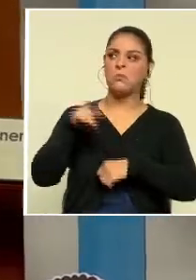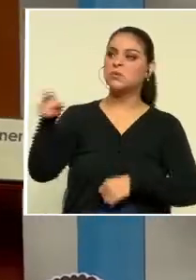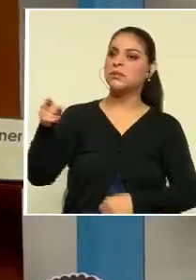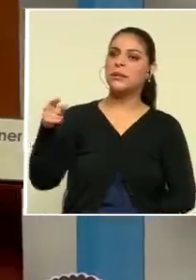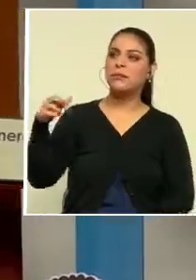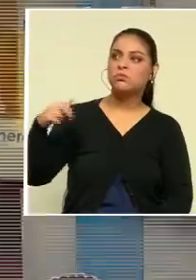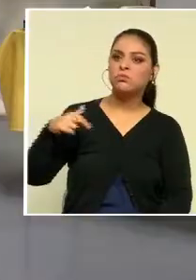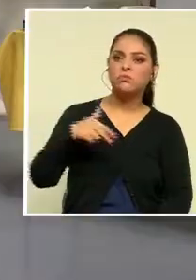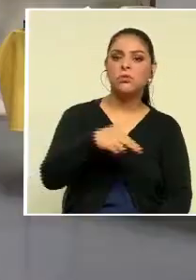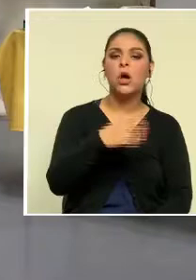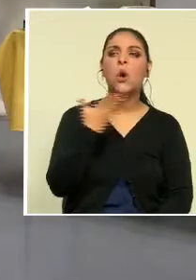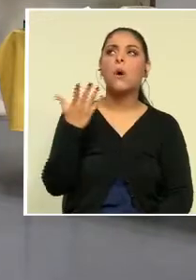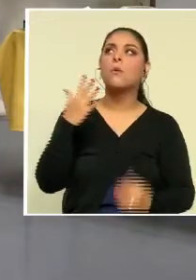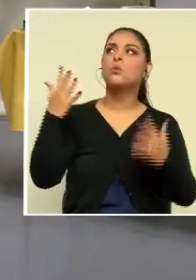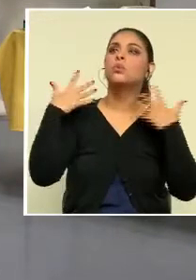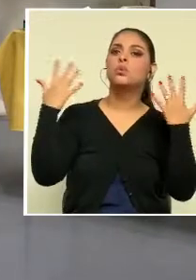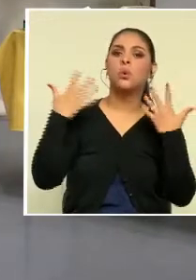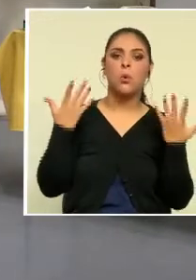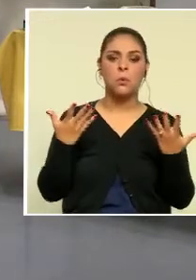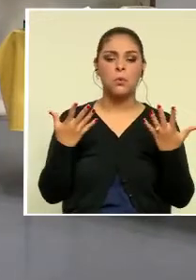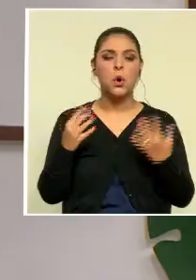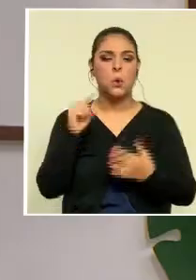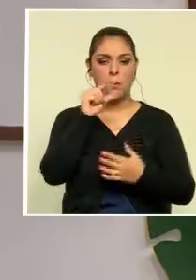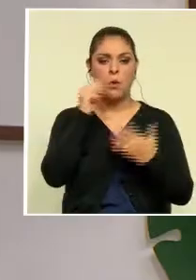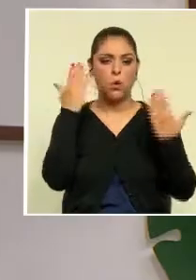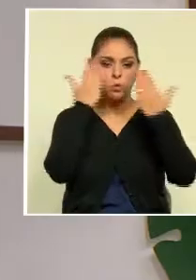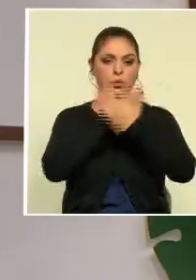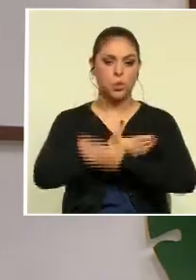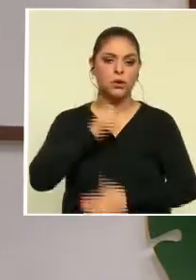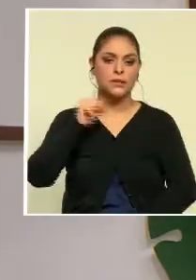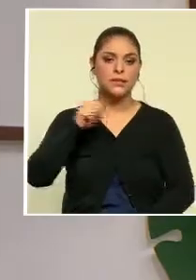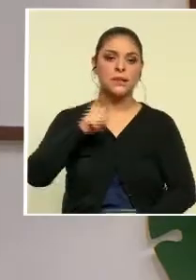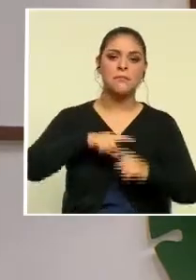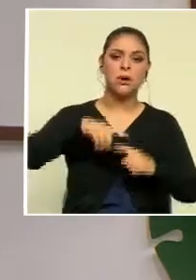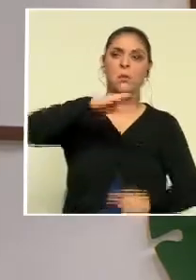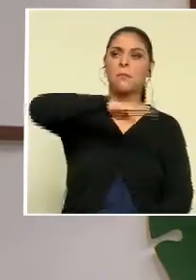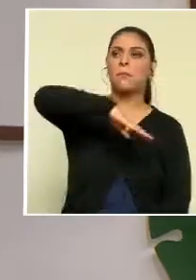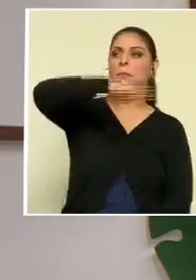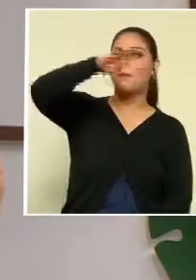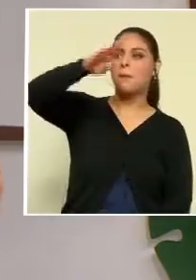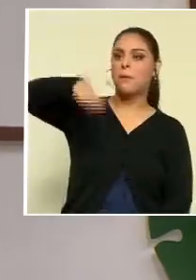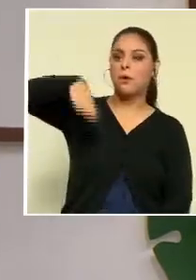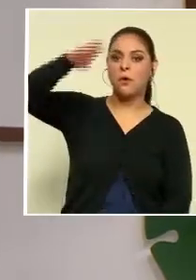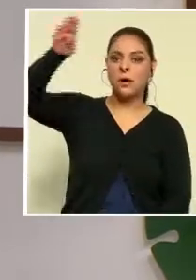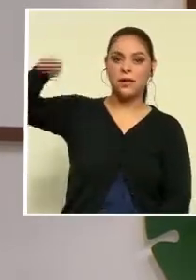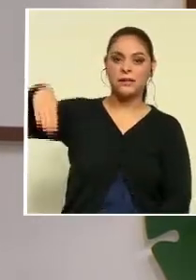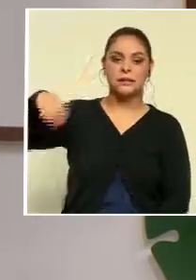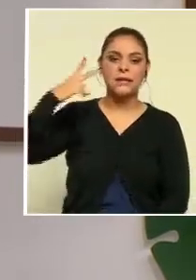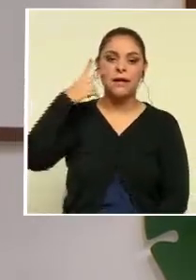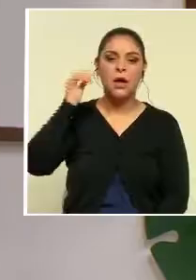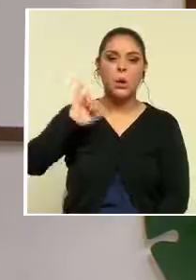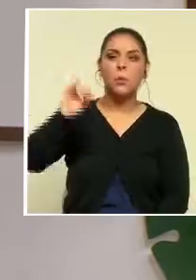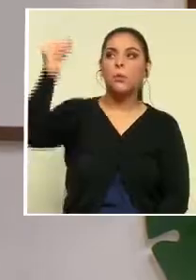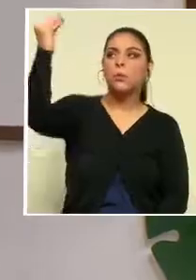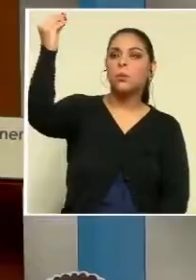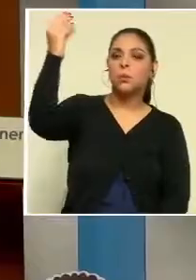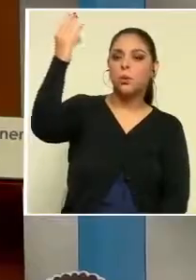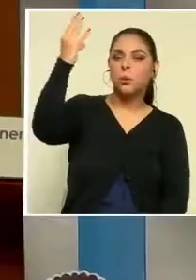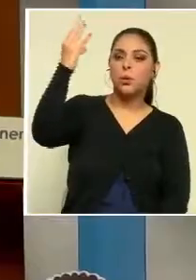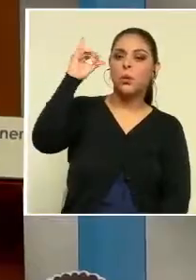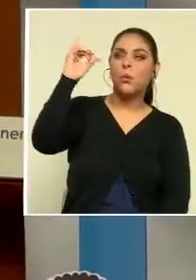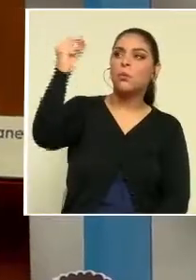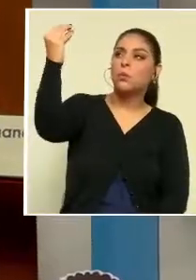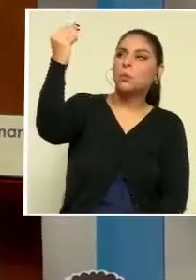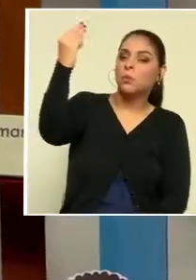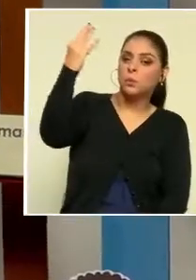estaba el tiempo también estaba como oscuro pero por allá de las montañas se empezaba a ver como que iba a salir el sol o en realitat en